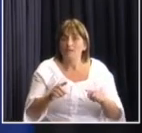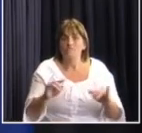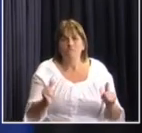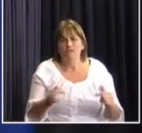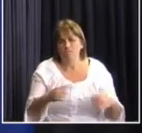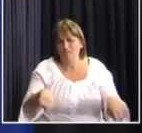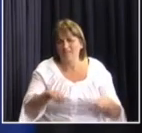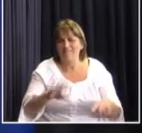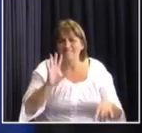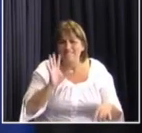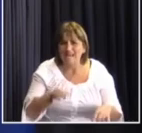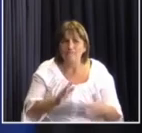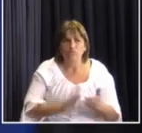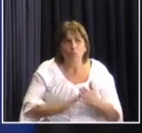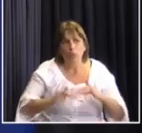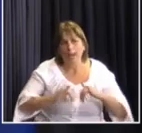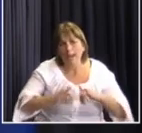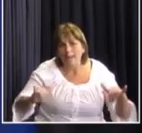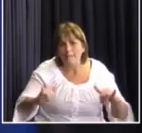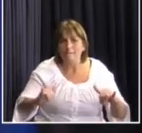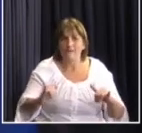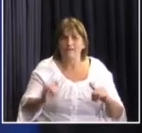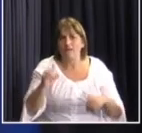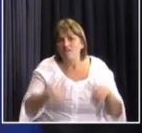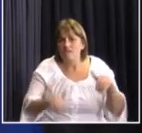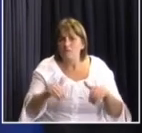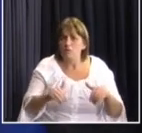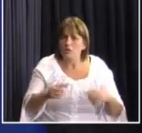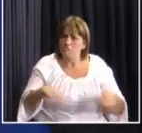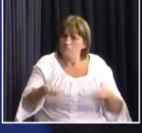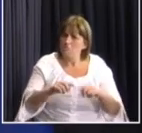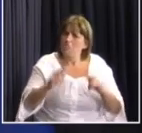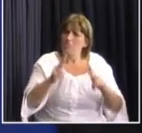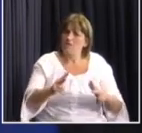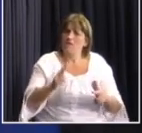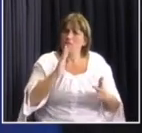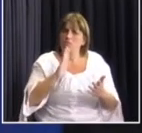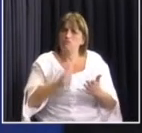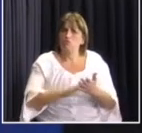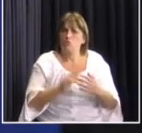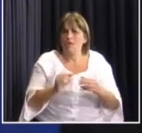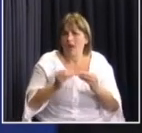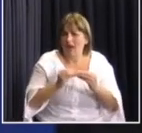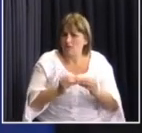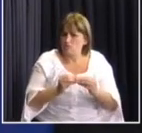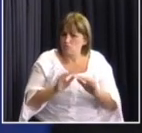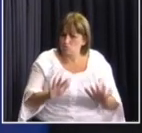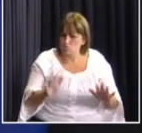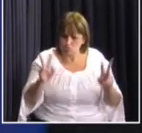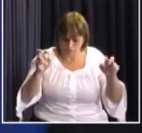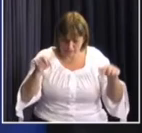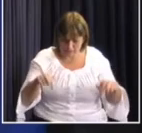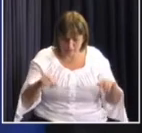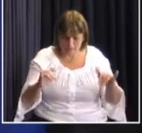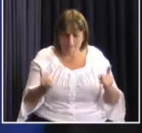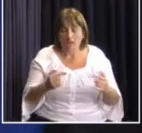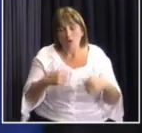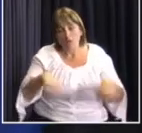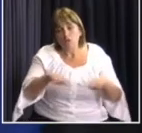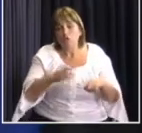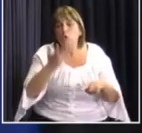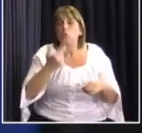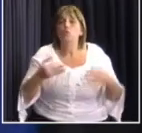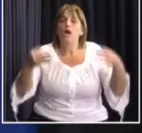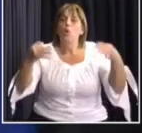escucharon en campaña electoral manifestarnos acerca de este asunto y como nos gusta